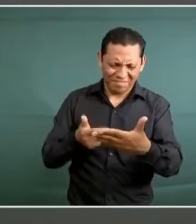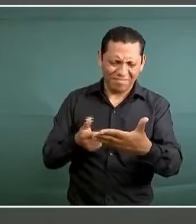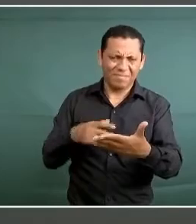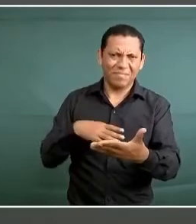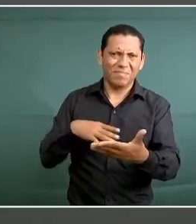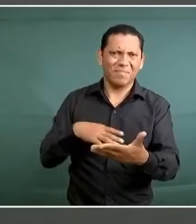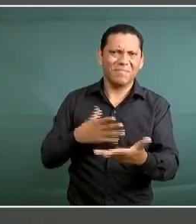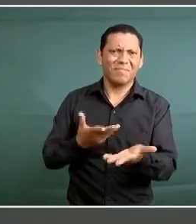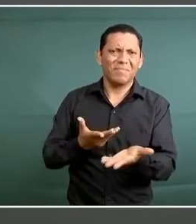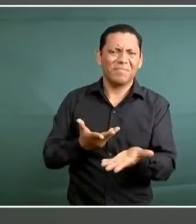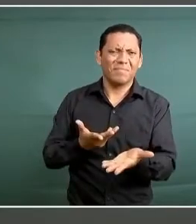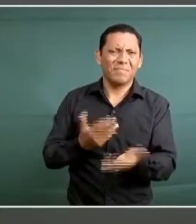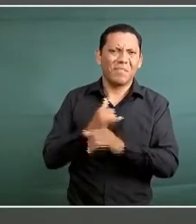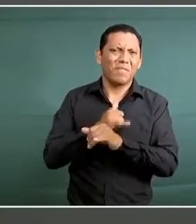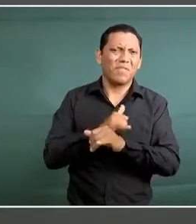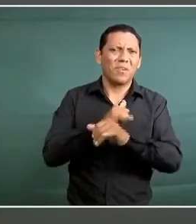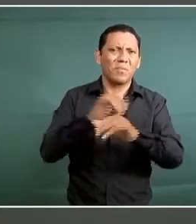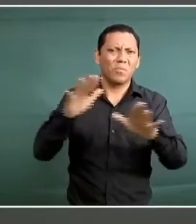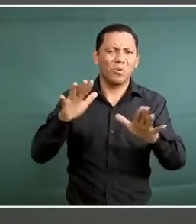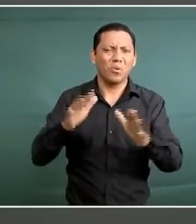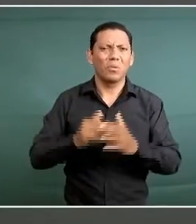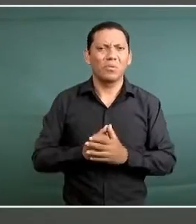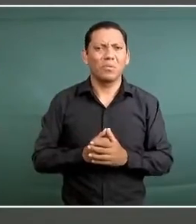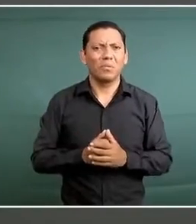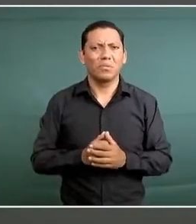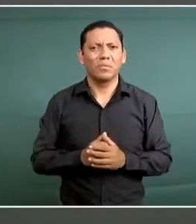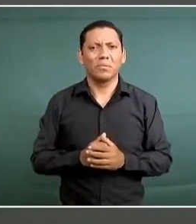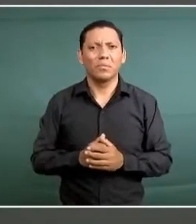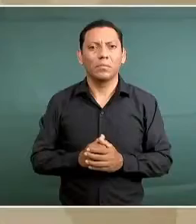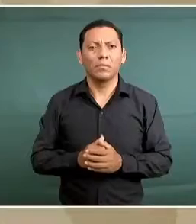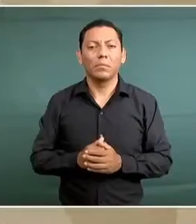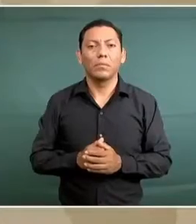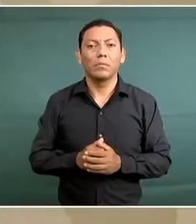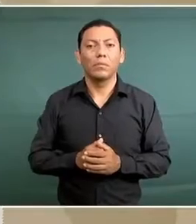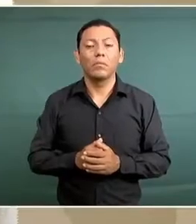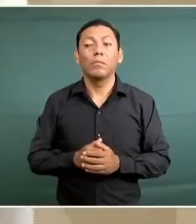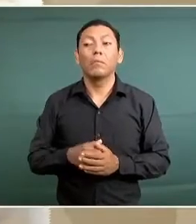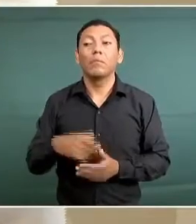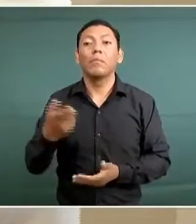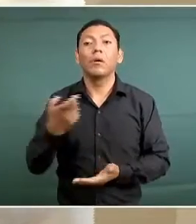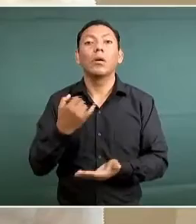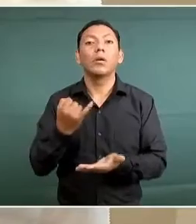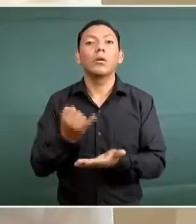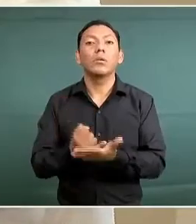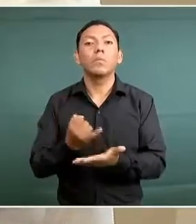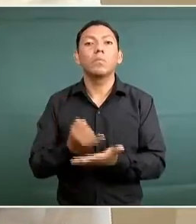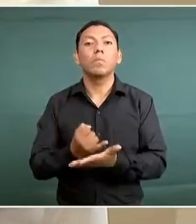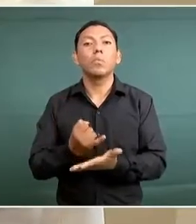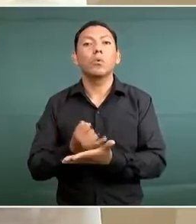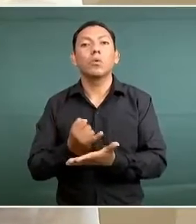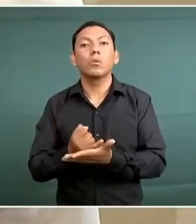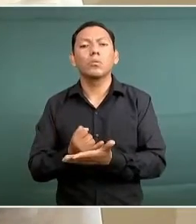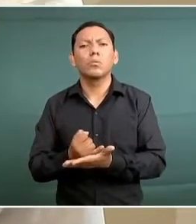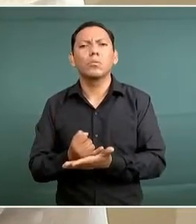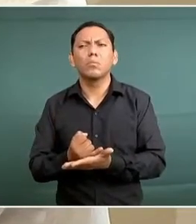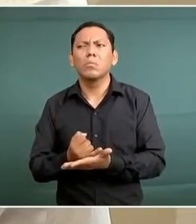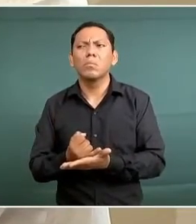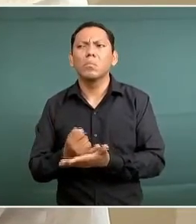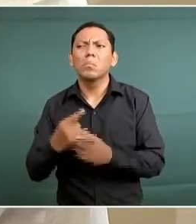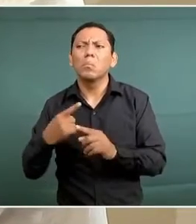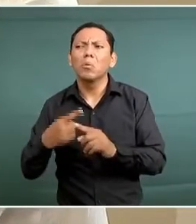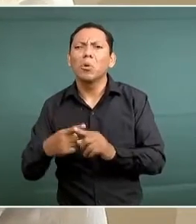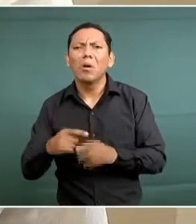donde se dio a conocer que vamos a cobrar impuestos por las mascotas